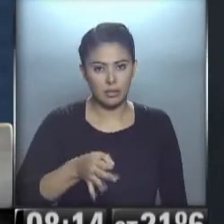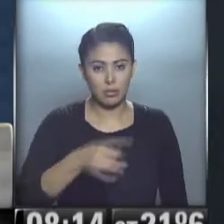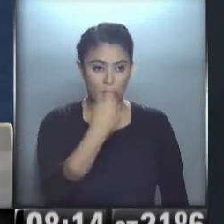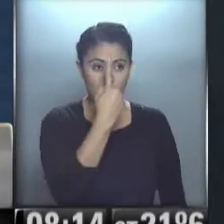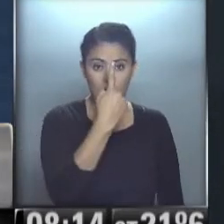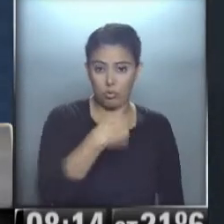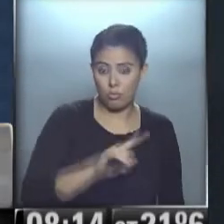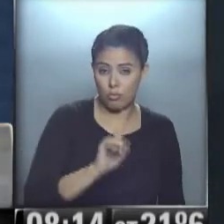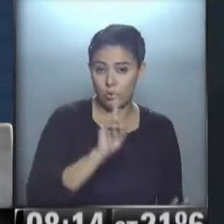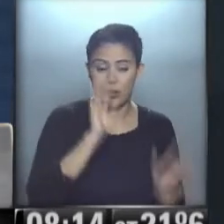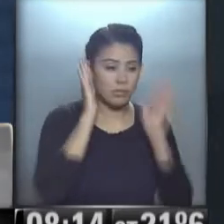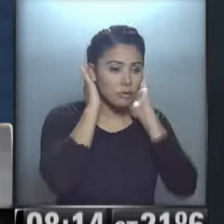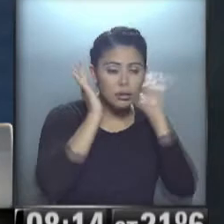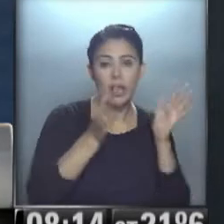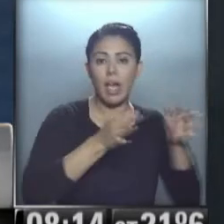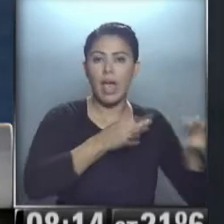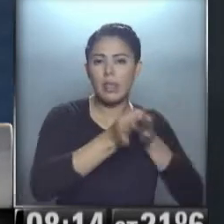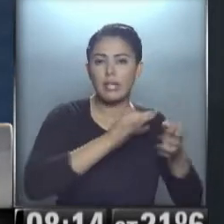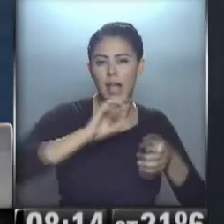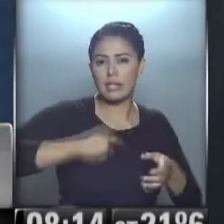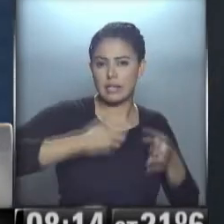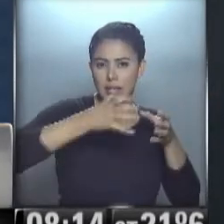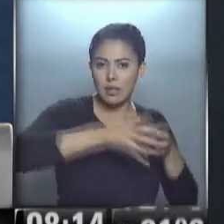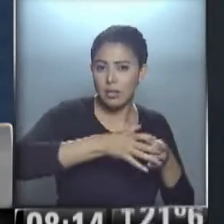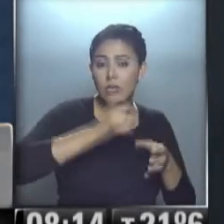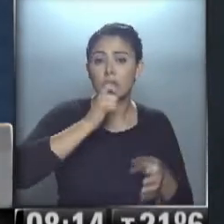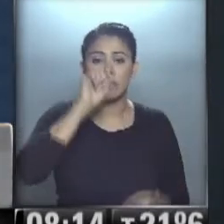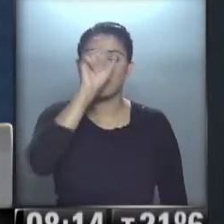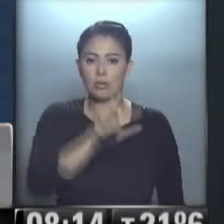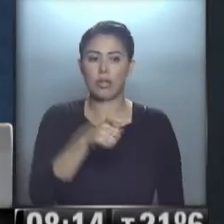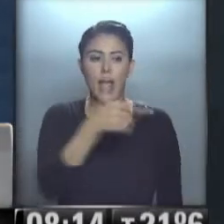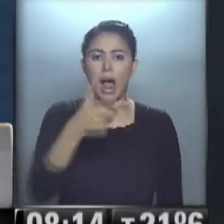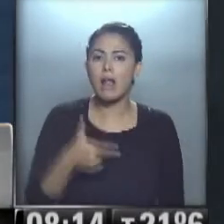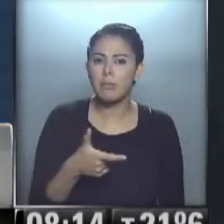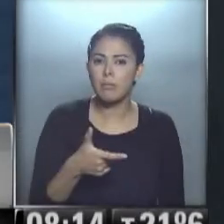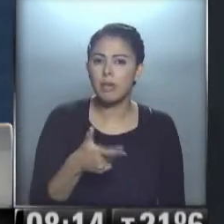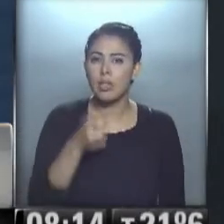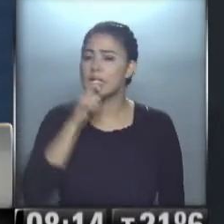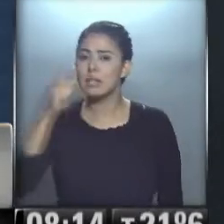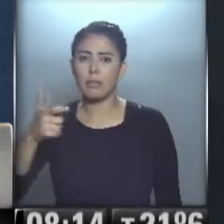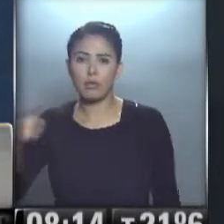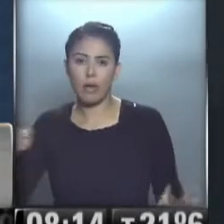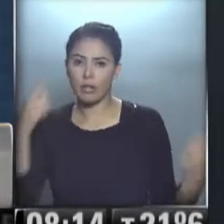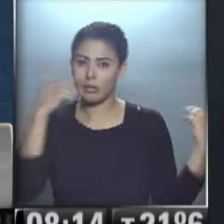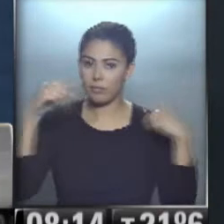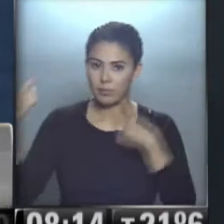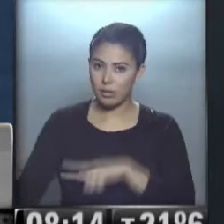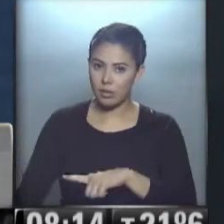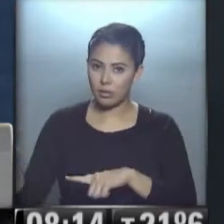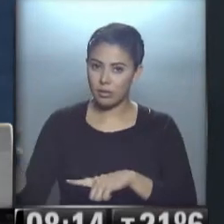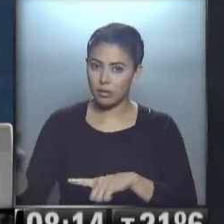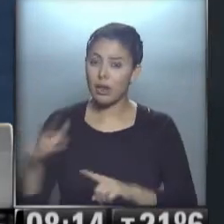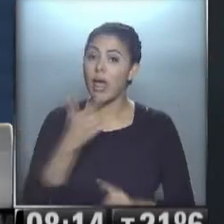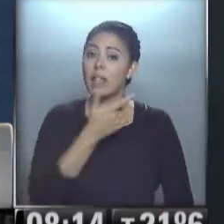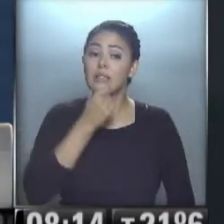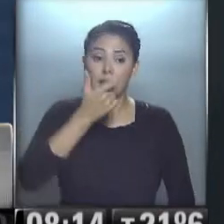tener propensión a estrategias de sindicalización cuando alguien tiene arma o cuando no tiene arma. Tener y portar un